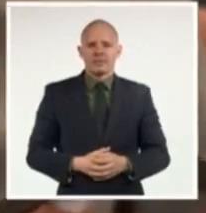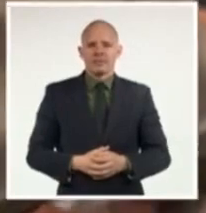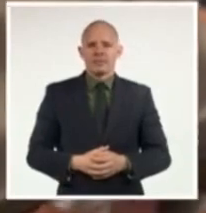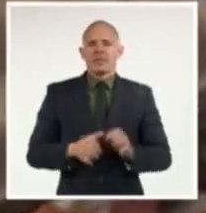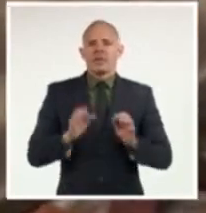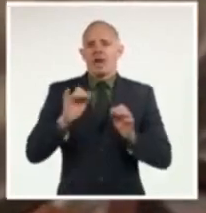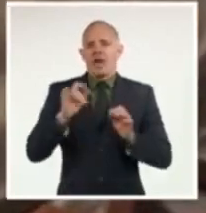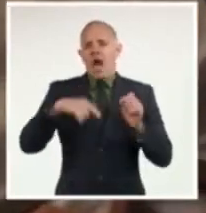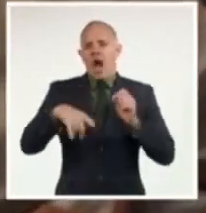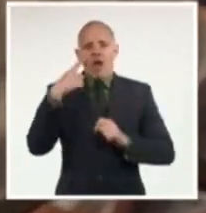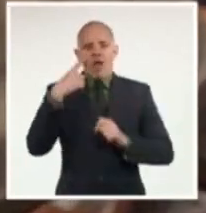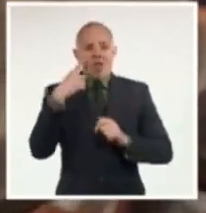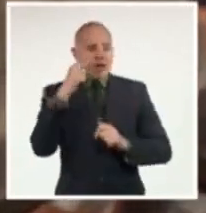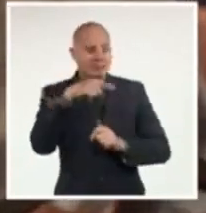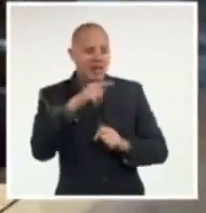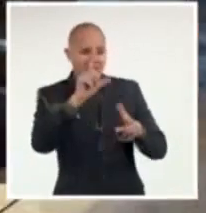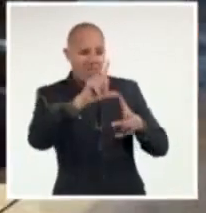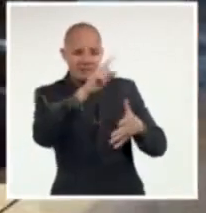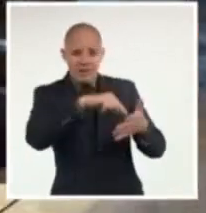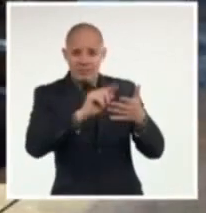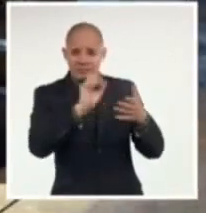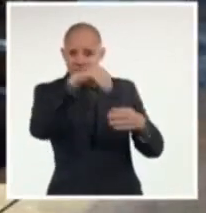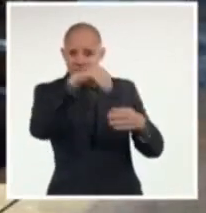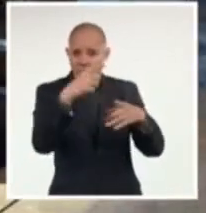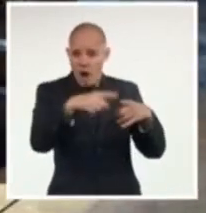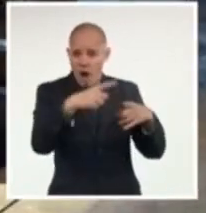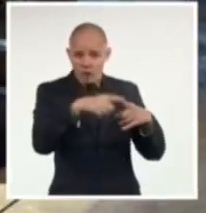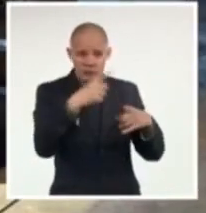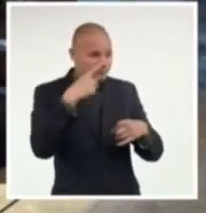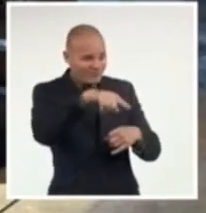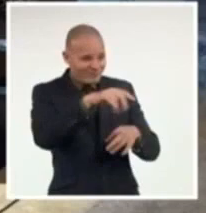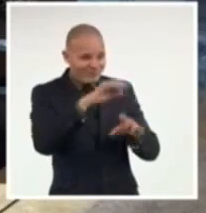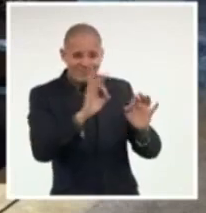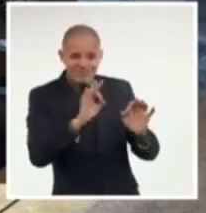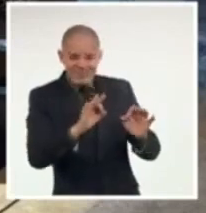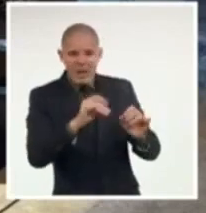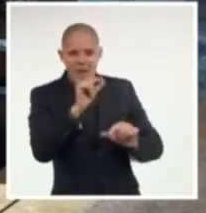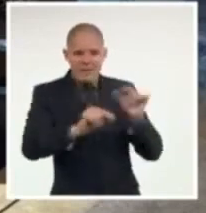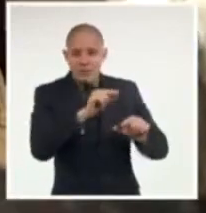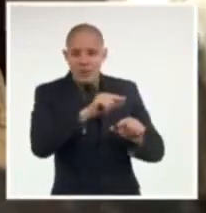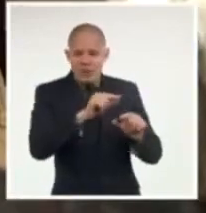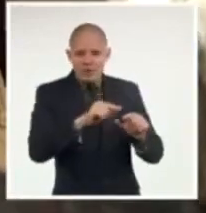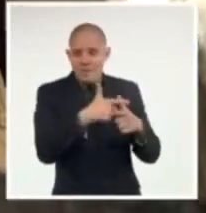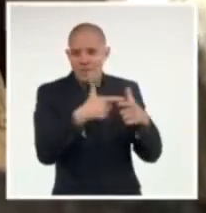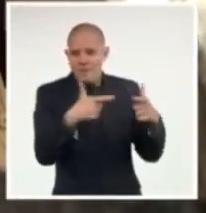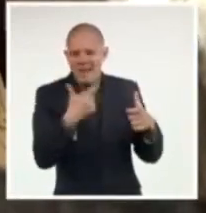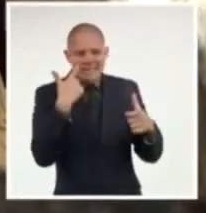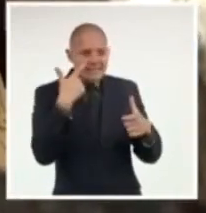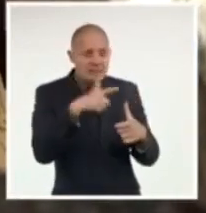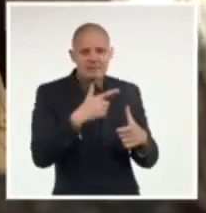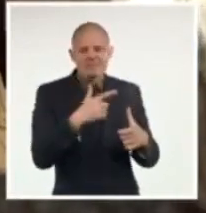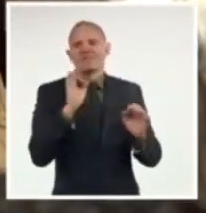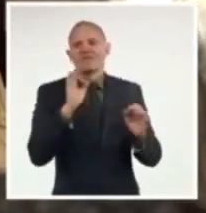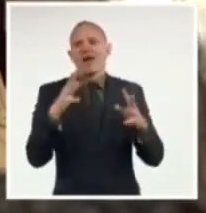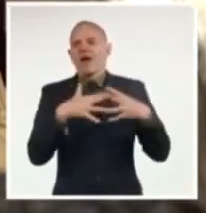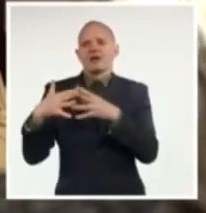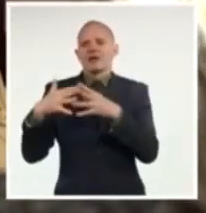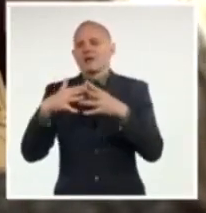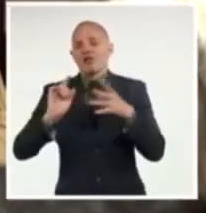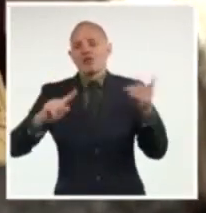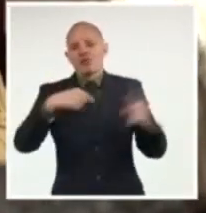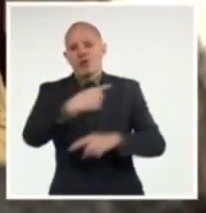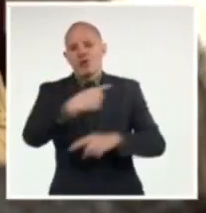izquierda han ido ganando posiciones, mientras Estados Unidos no descansa y usa todos los medios a su alcance para revertir ese